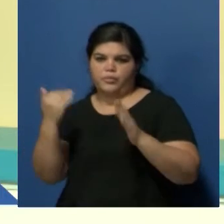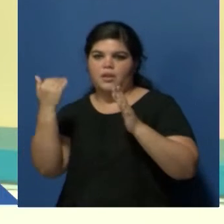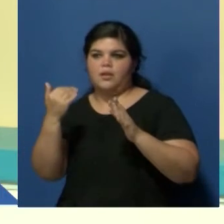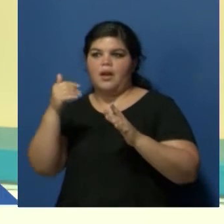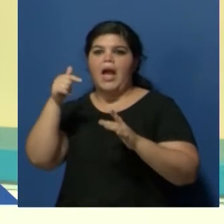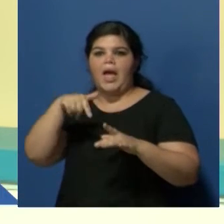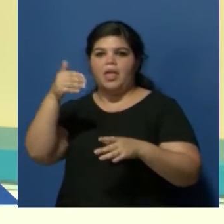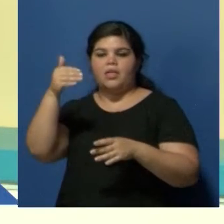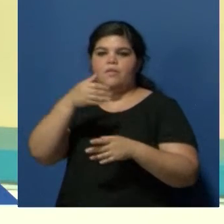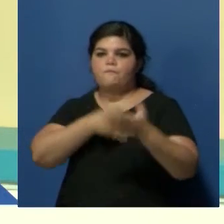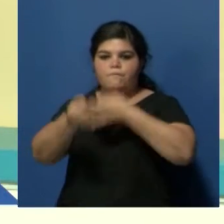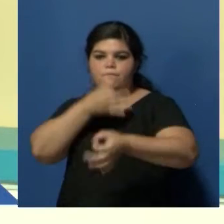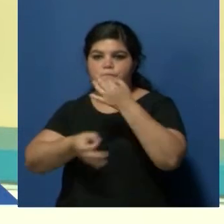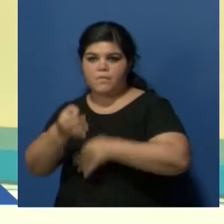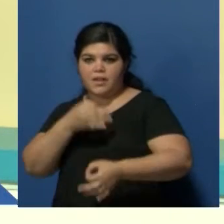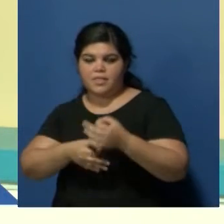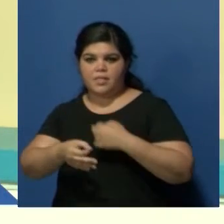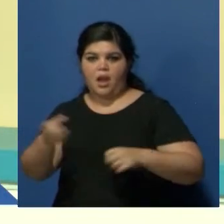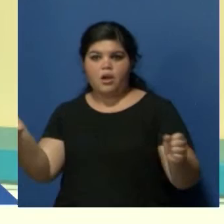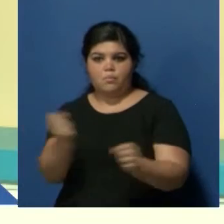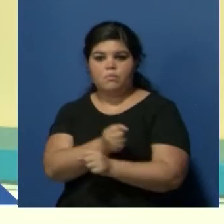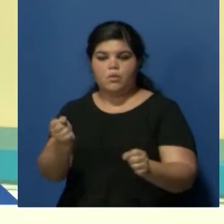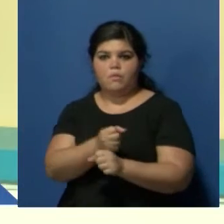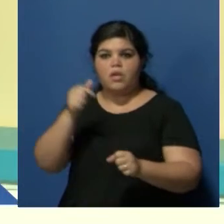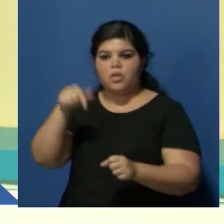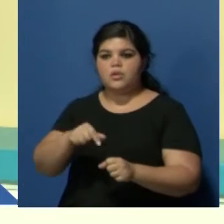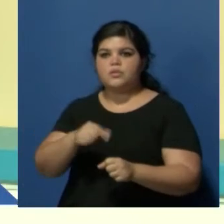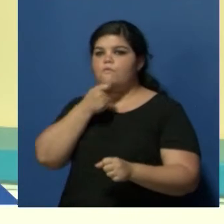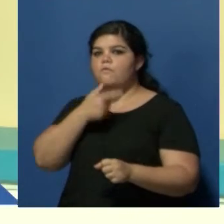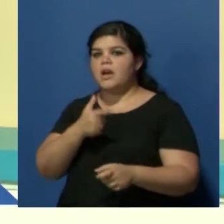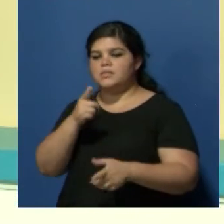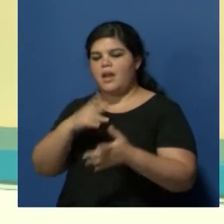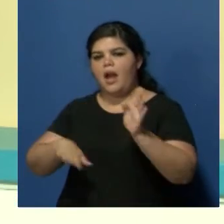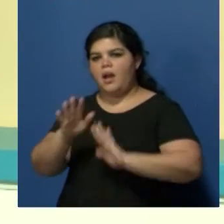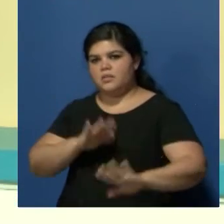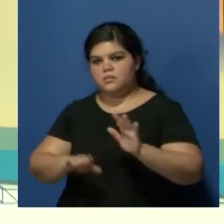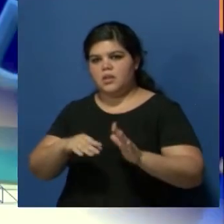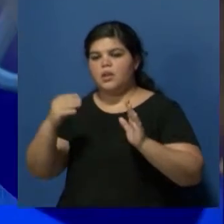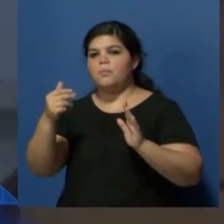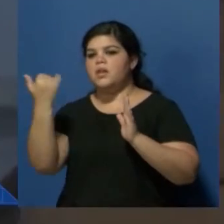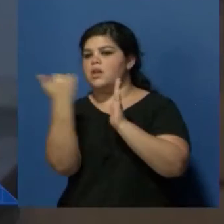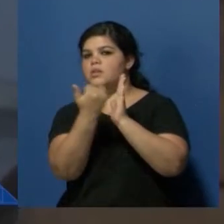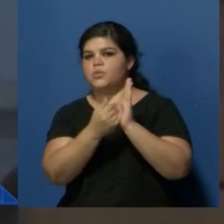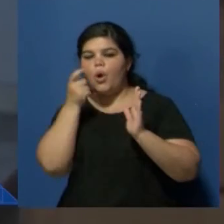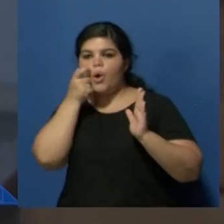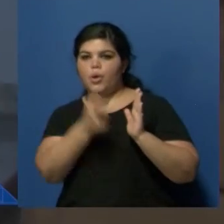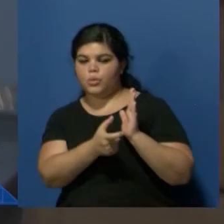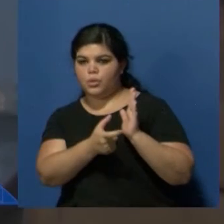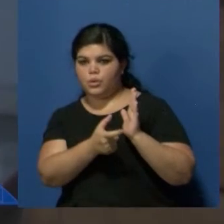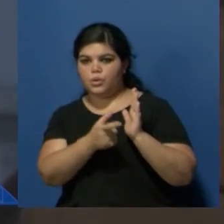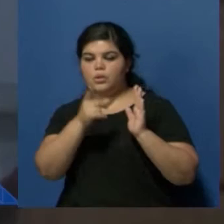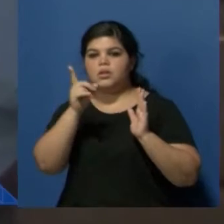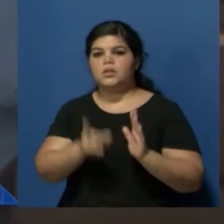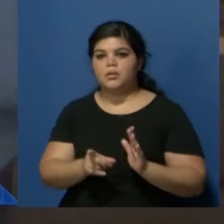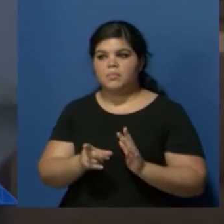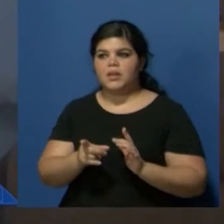dentro del mercado, sí, habrá cierto control para la producción de esa sustancia, habrá precios establecidos, habrá la determinación